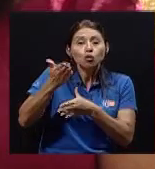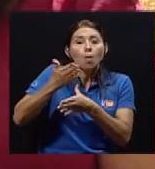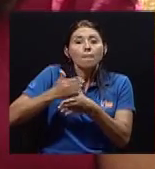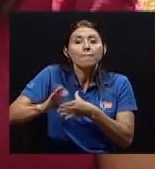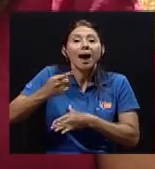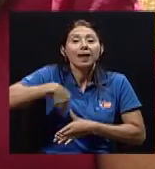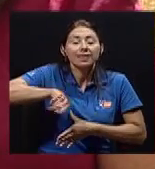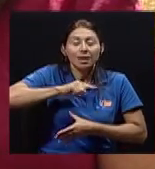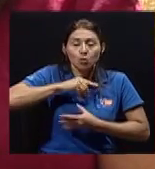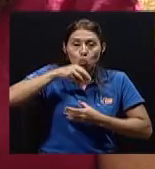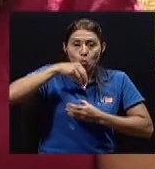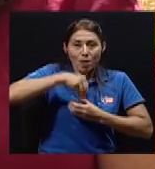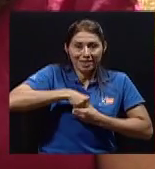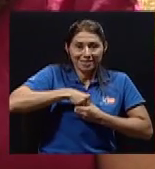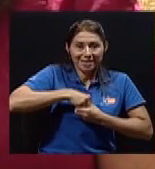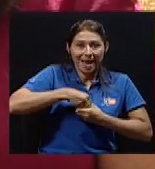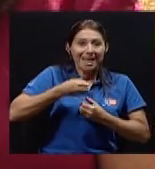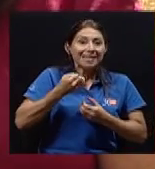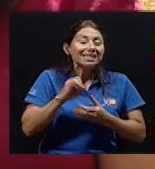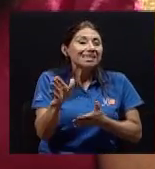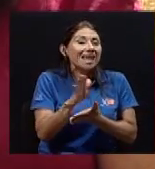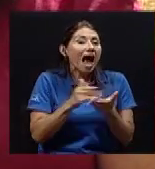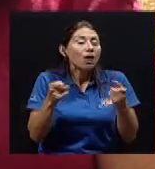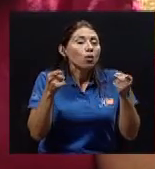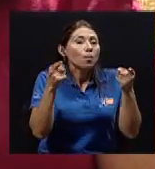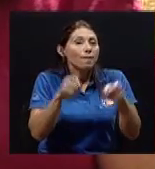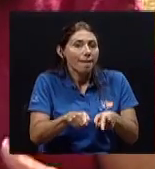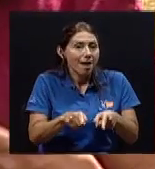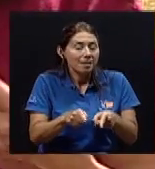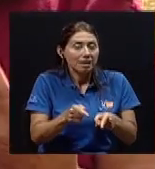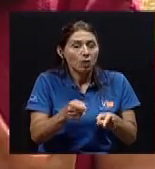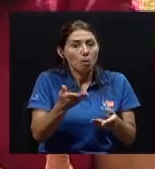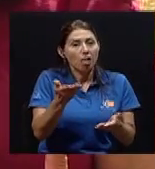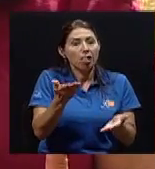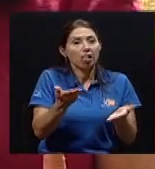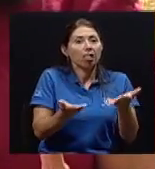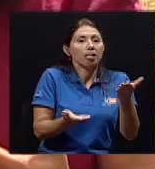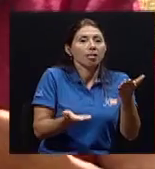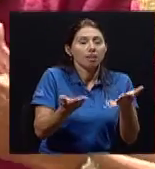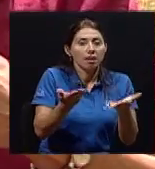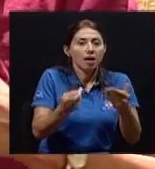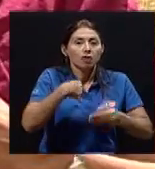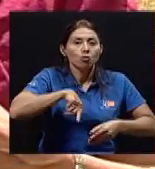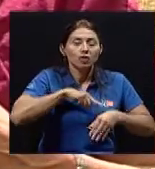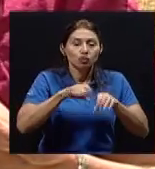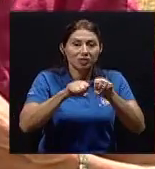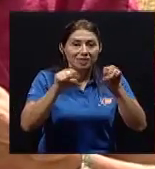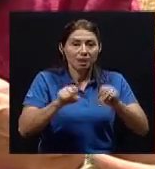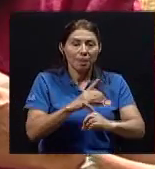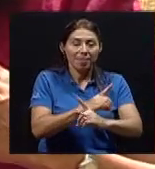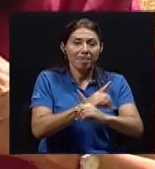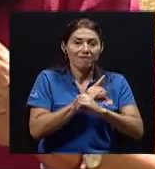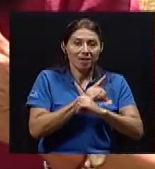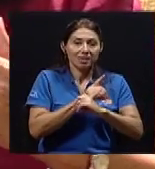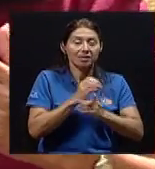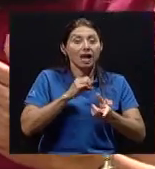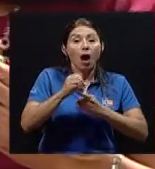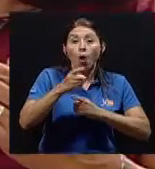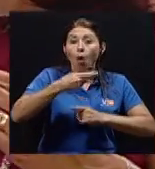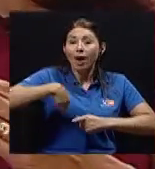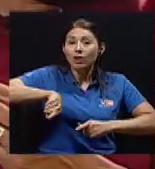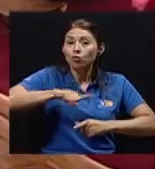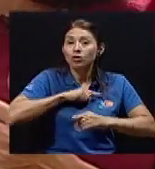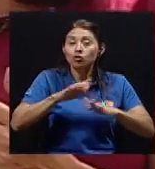cuando ocurre un desequilibrio en lo que es o nuestro sistema de defensa o nuestro ambiente,